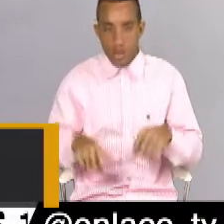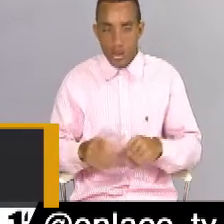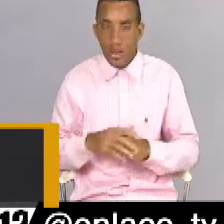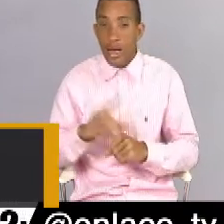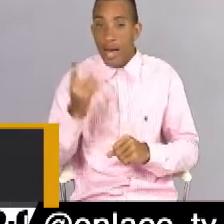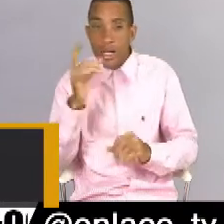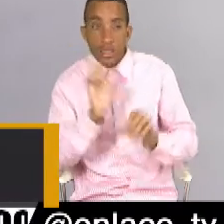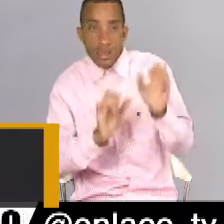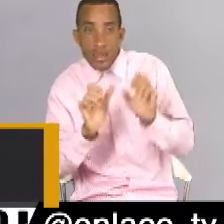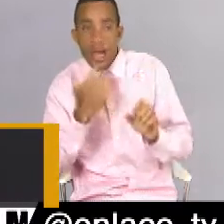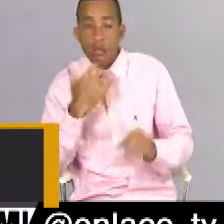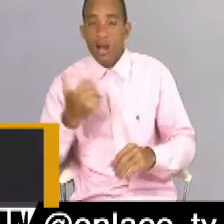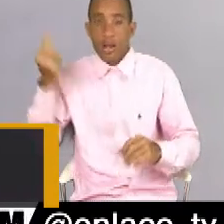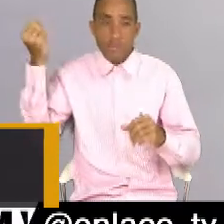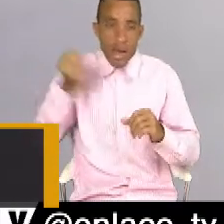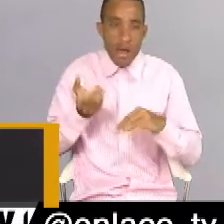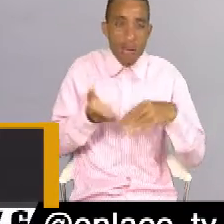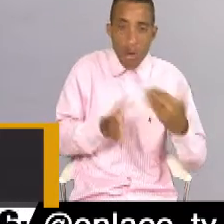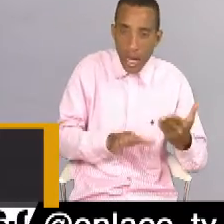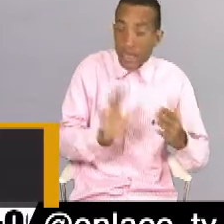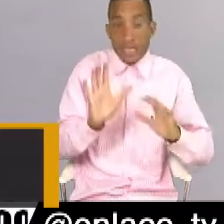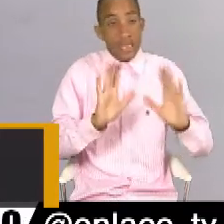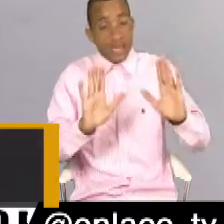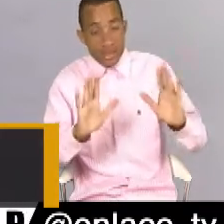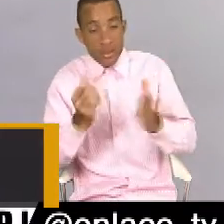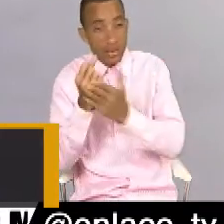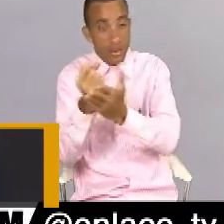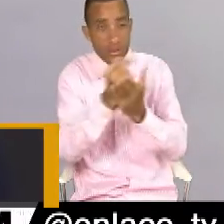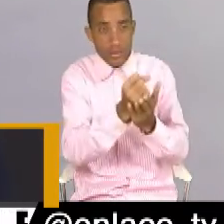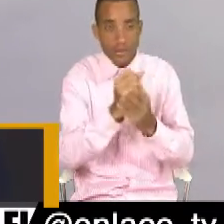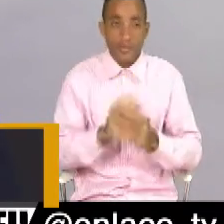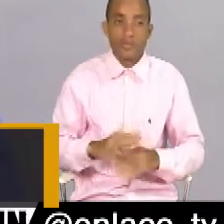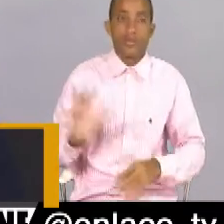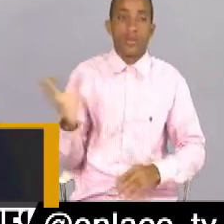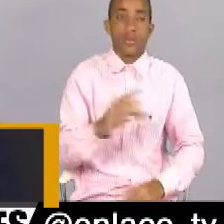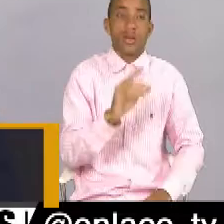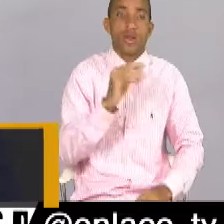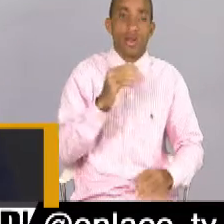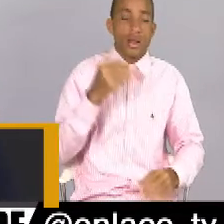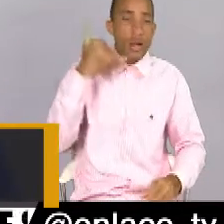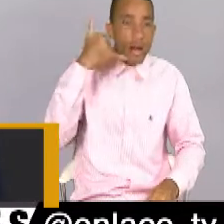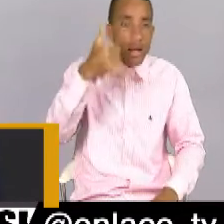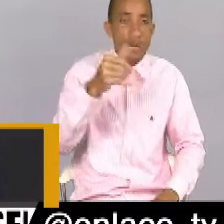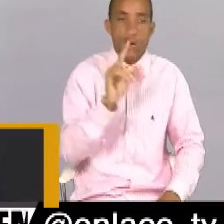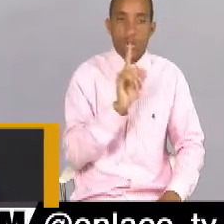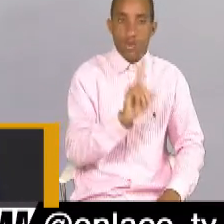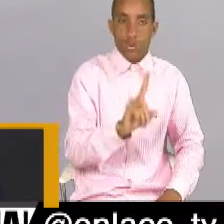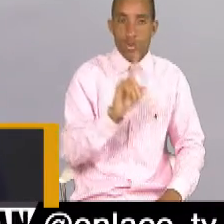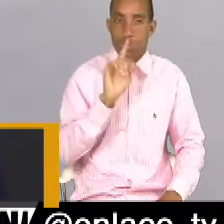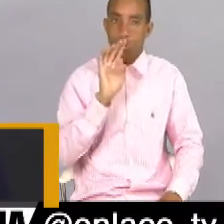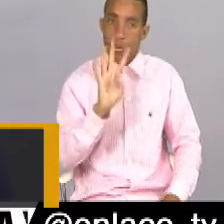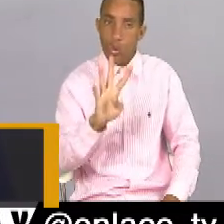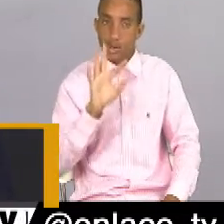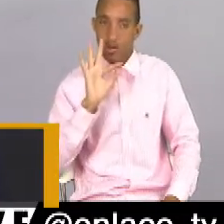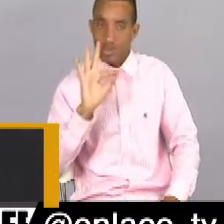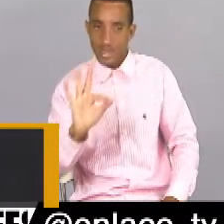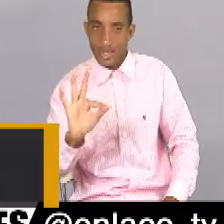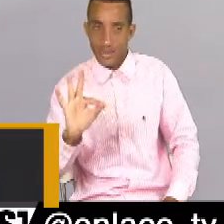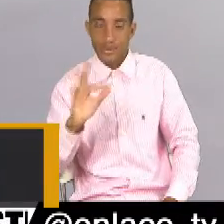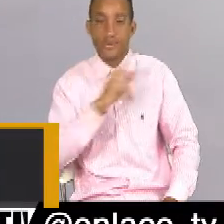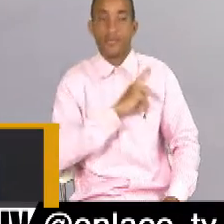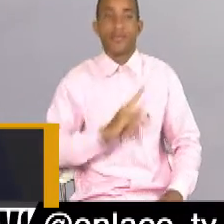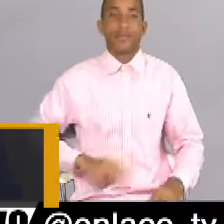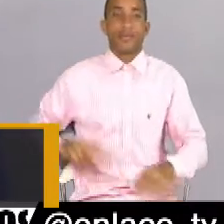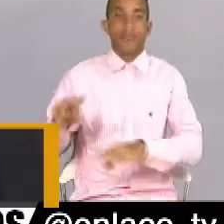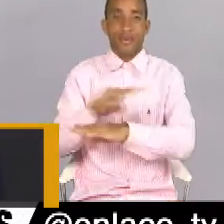flagelo en la ciudad. Así que la invitación para todos es la línea 143 de la Personería Municipal, Centro